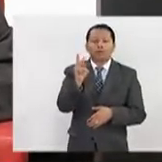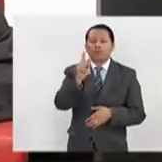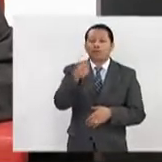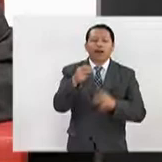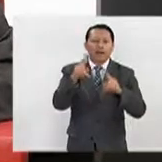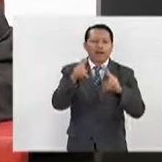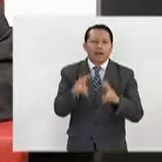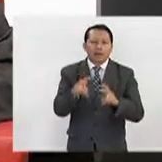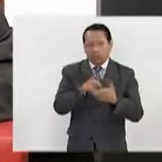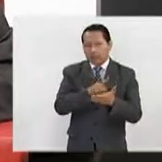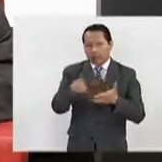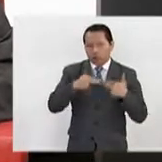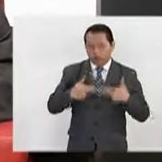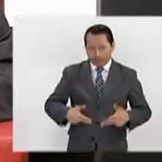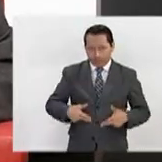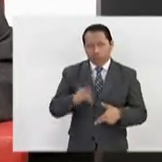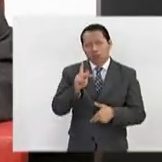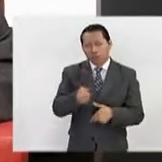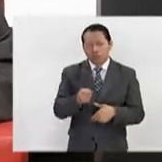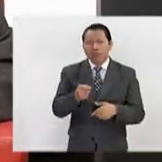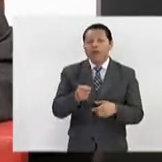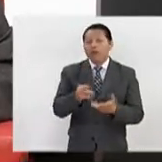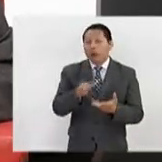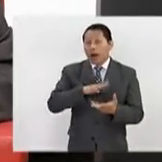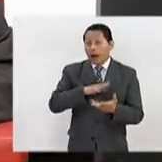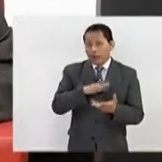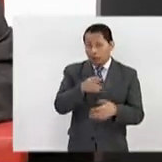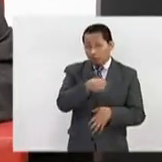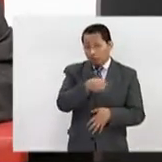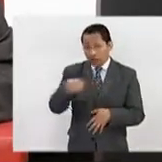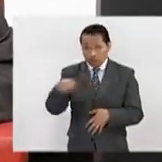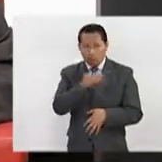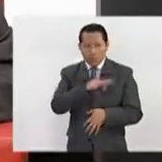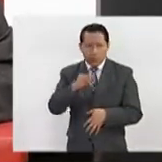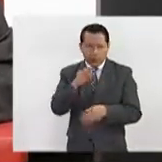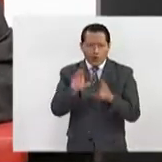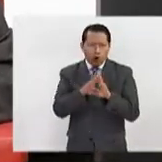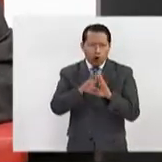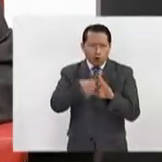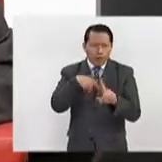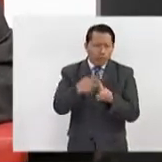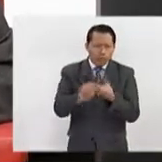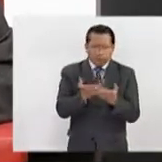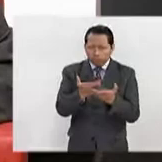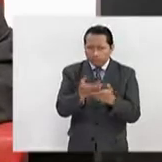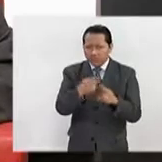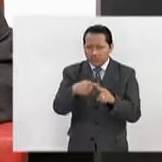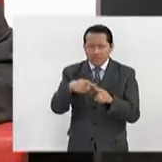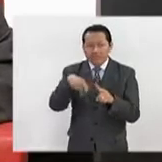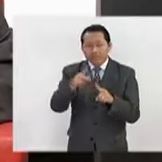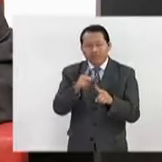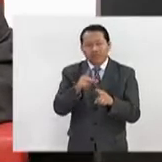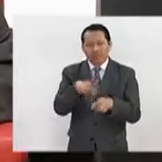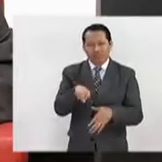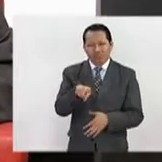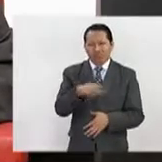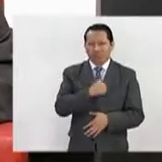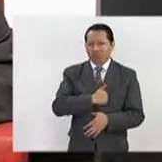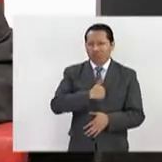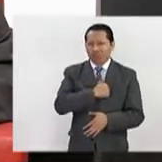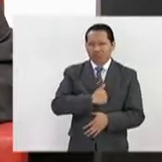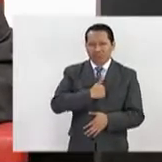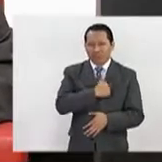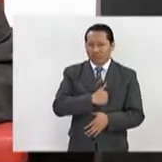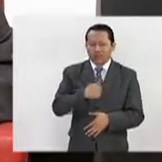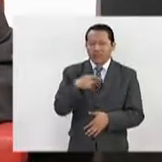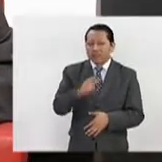temas de derechos humanos lo que se esperaría es que las organizaciones sean propositivas. Y en esta ocasión lo que vimos desgraciadamente pues es un grupo